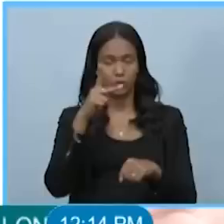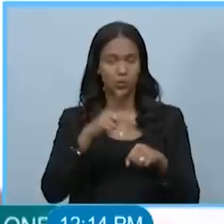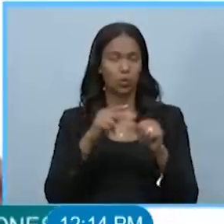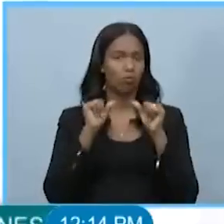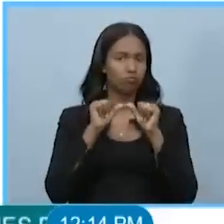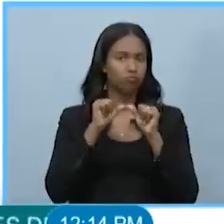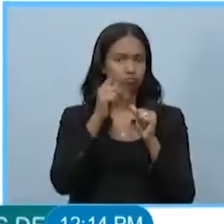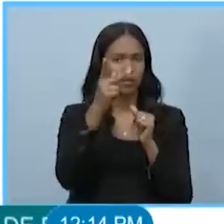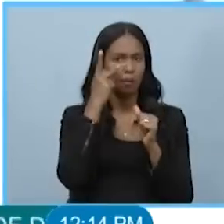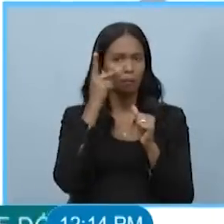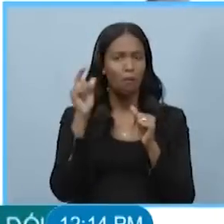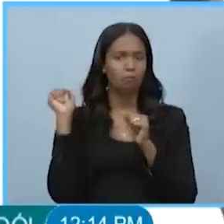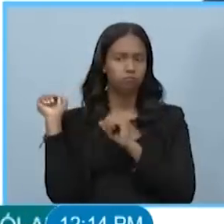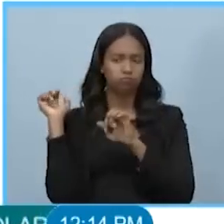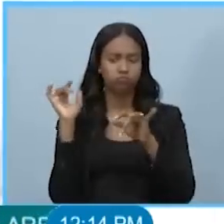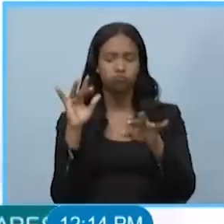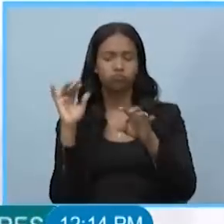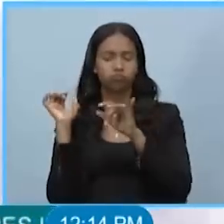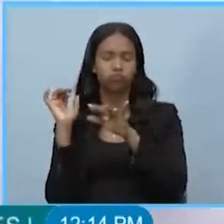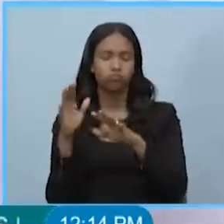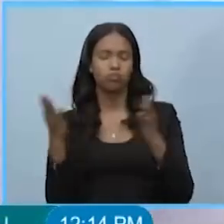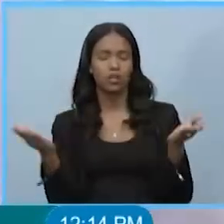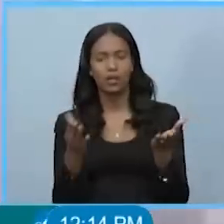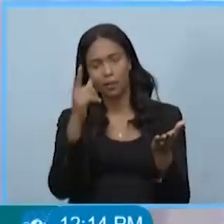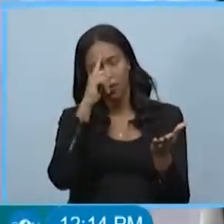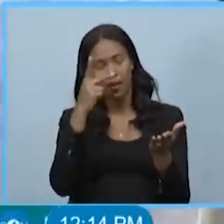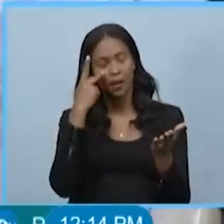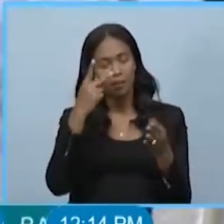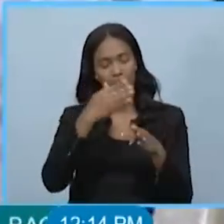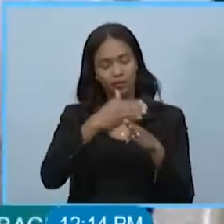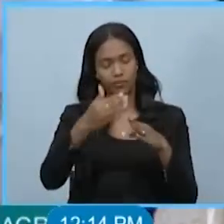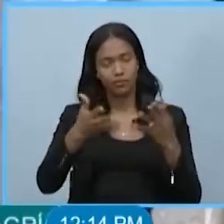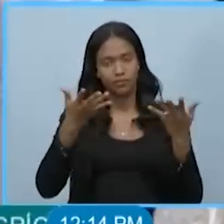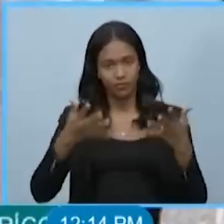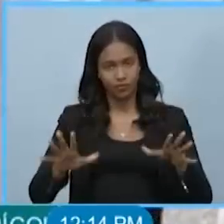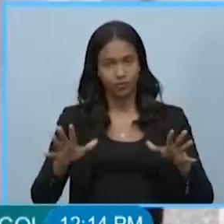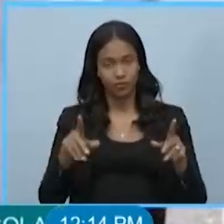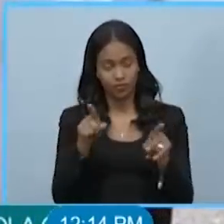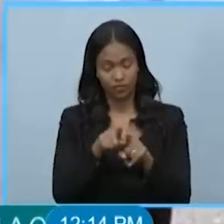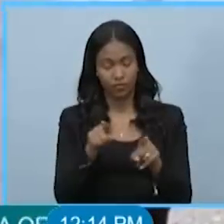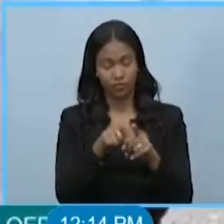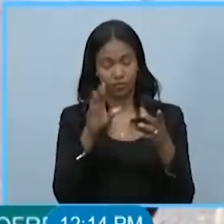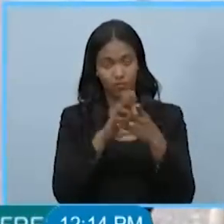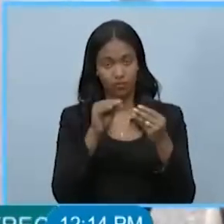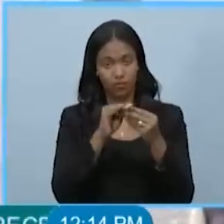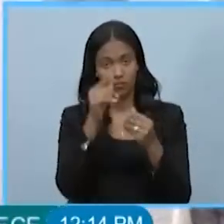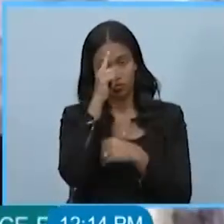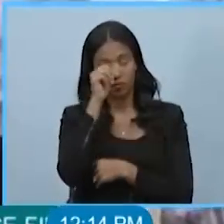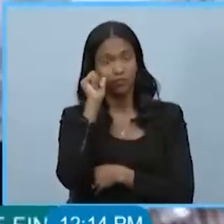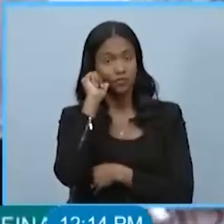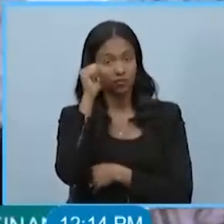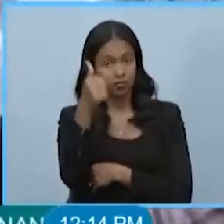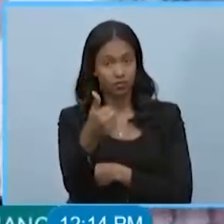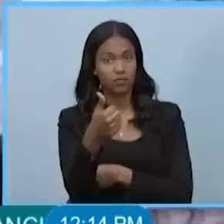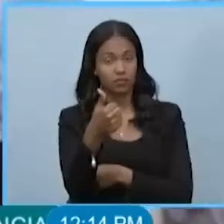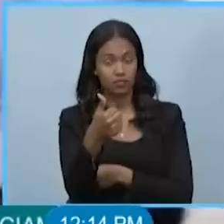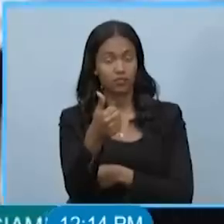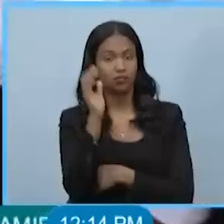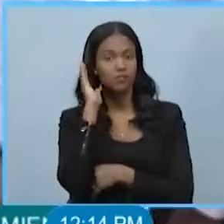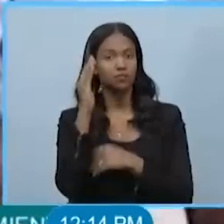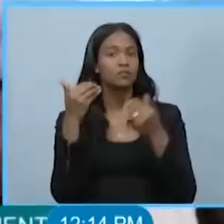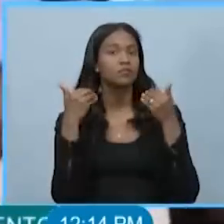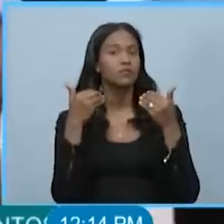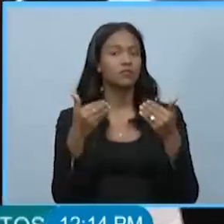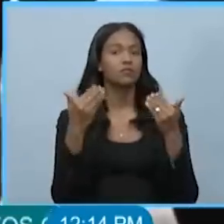como pueden ver, acudiendo aquí a darle el último adiós. Destacar que el día de mañana se le